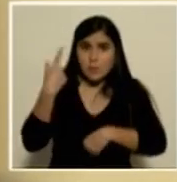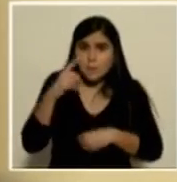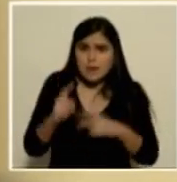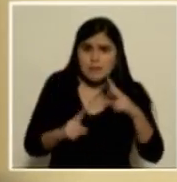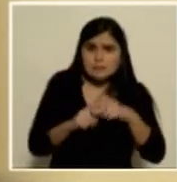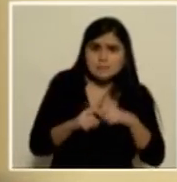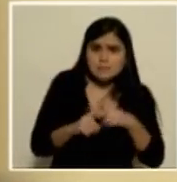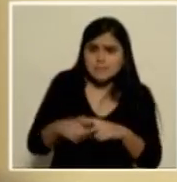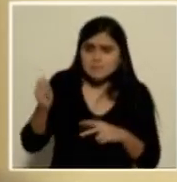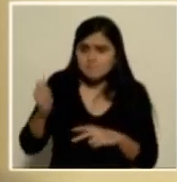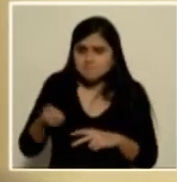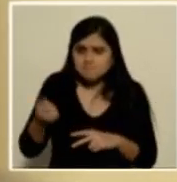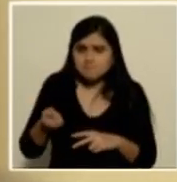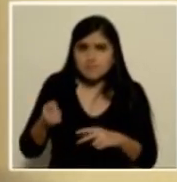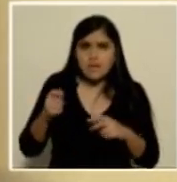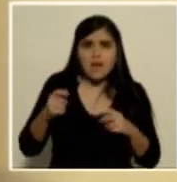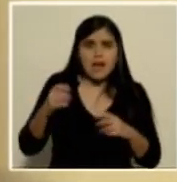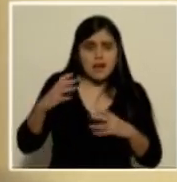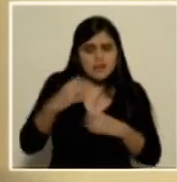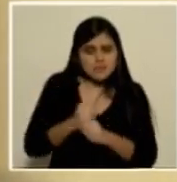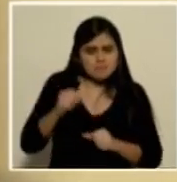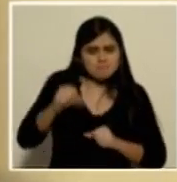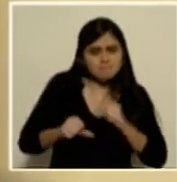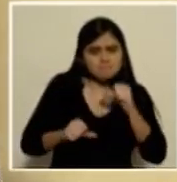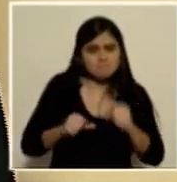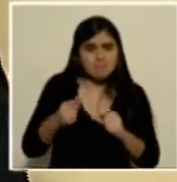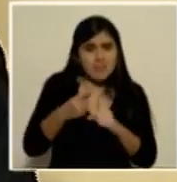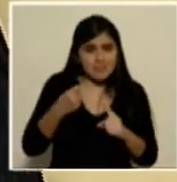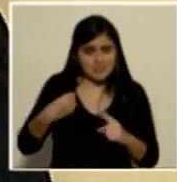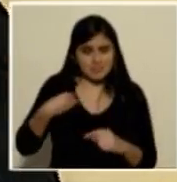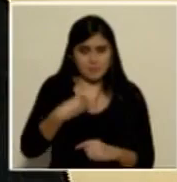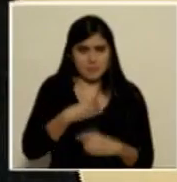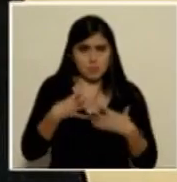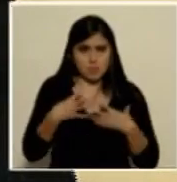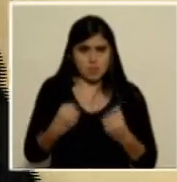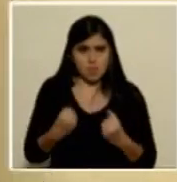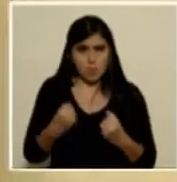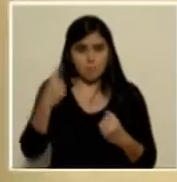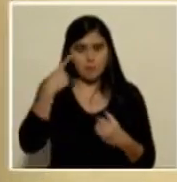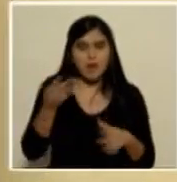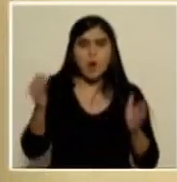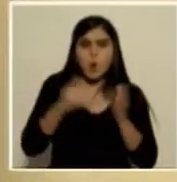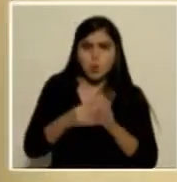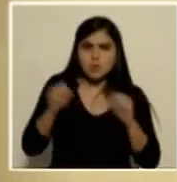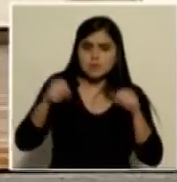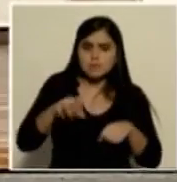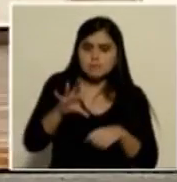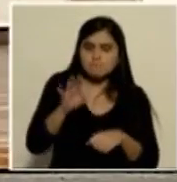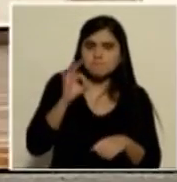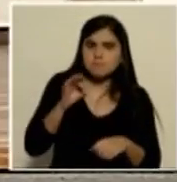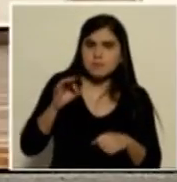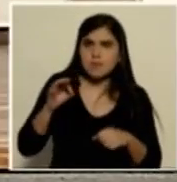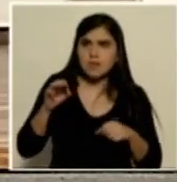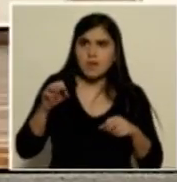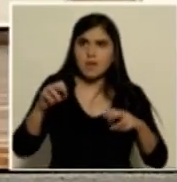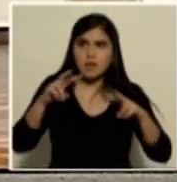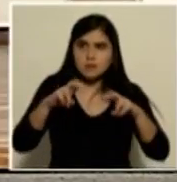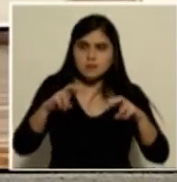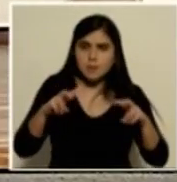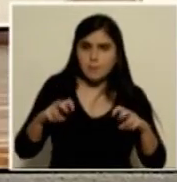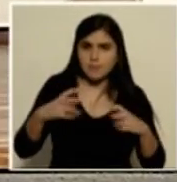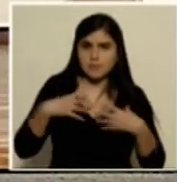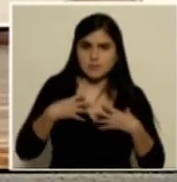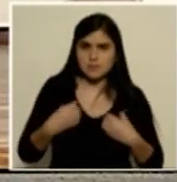esfuerzo enorme desde el sistema de salud para recuperar la trazabilidad. Para las demás aclaraciones. Sobre